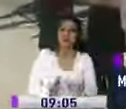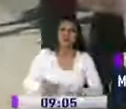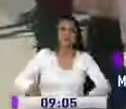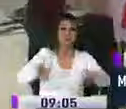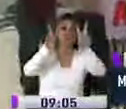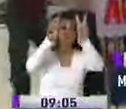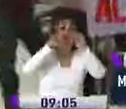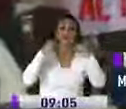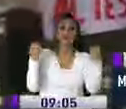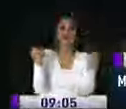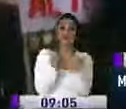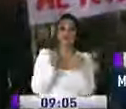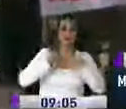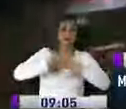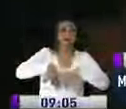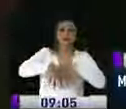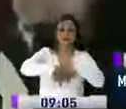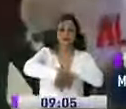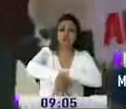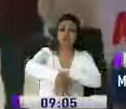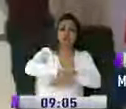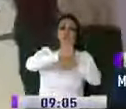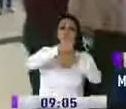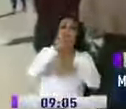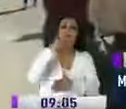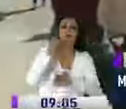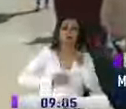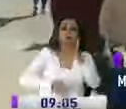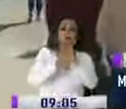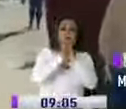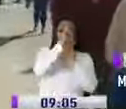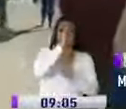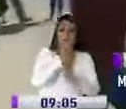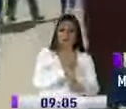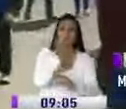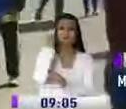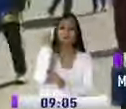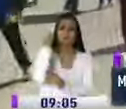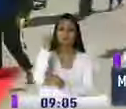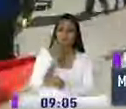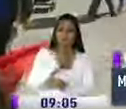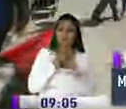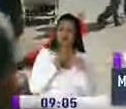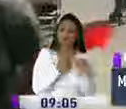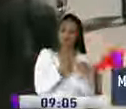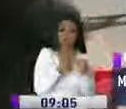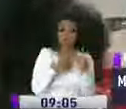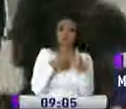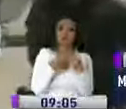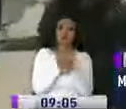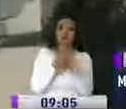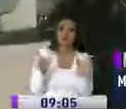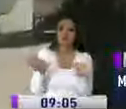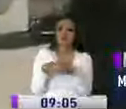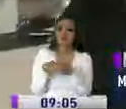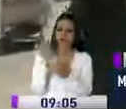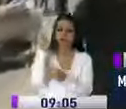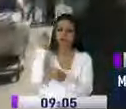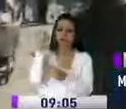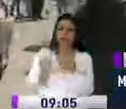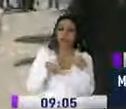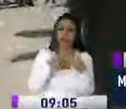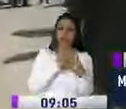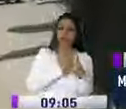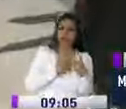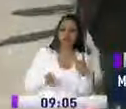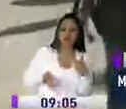sociales continuamos movilizados en nuestro país para exigir que se respete el derecho a la estabilidad, el derecho a la libertad de organización sindical, el incremento de